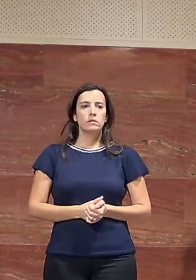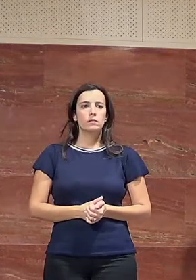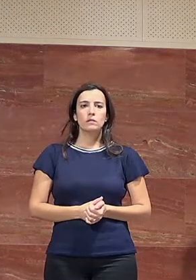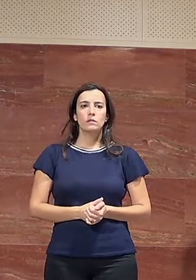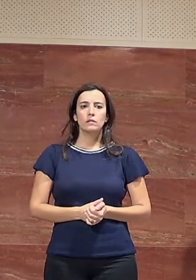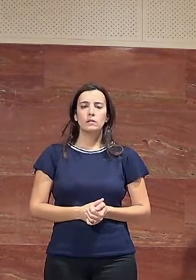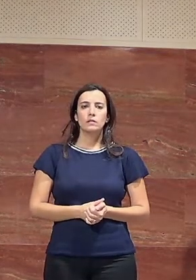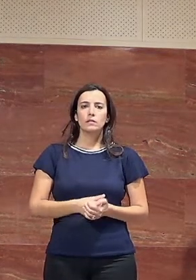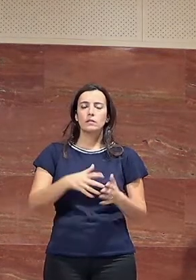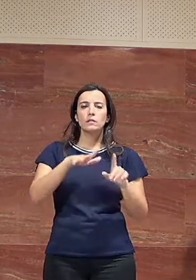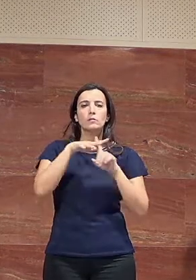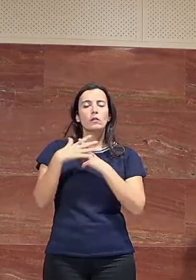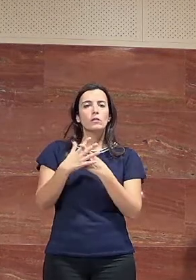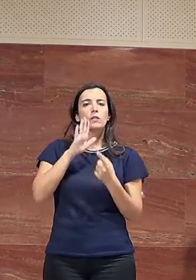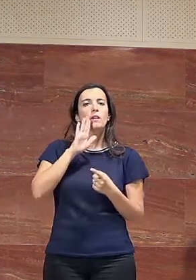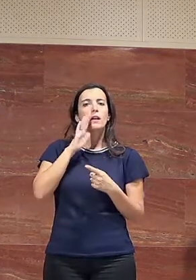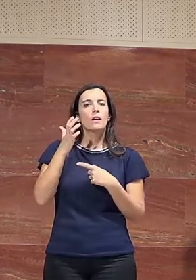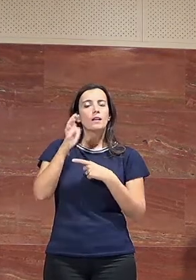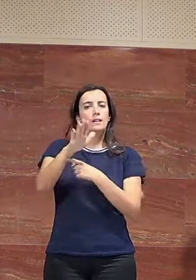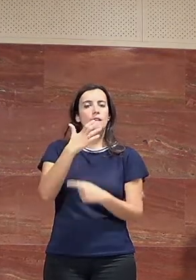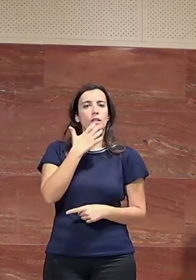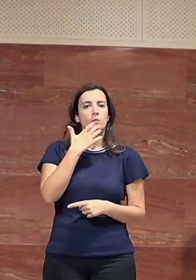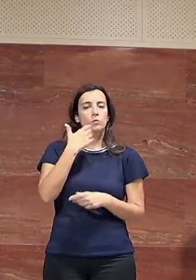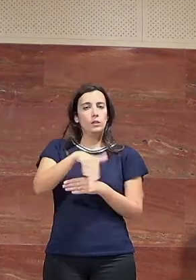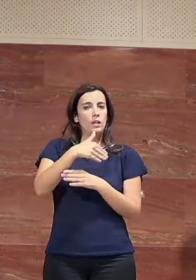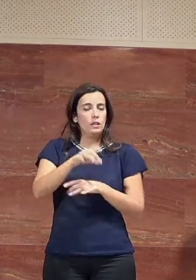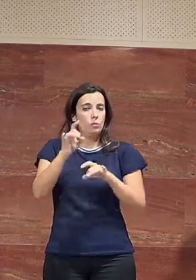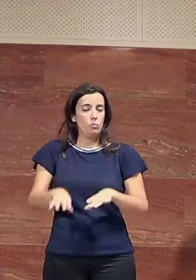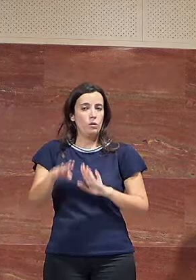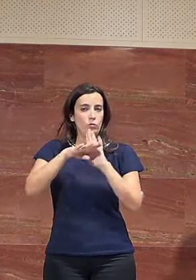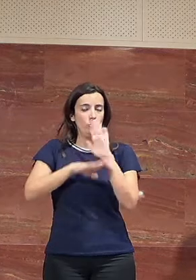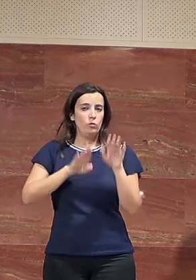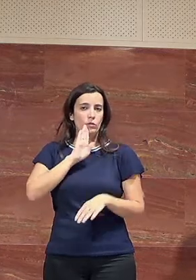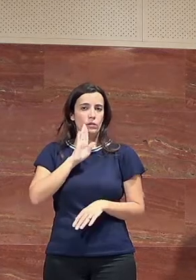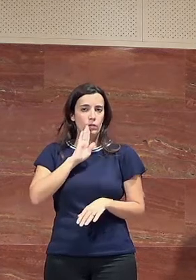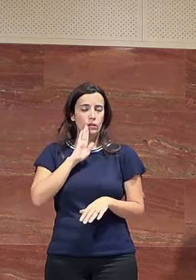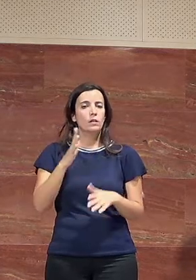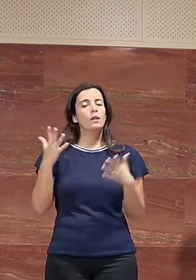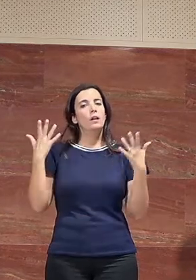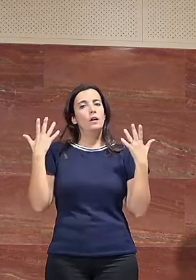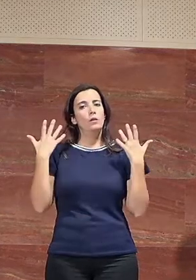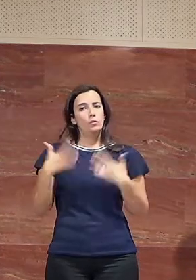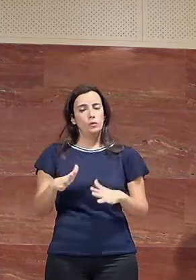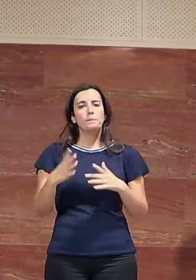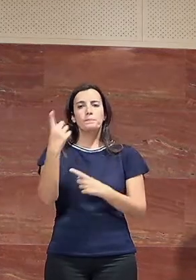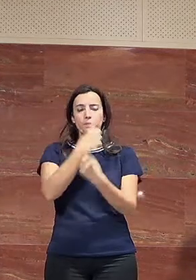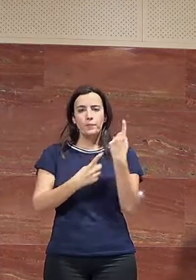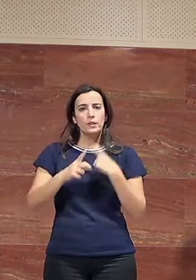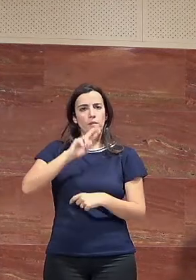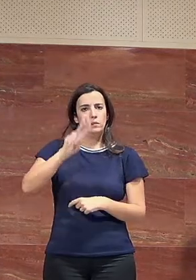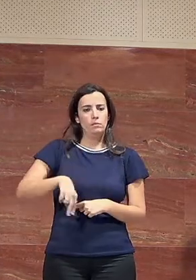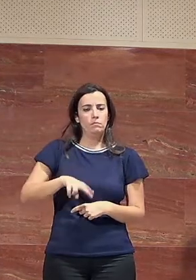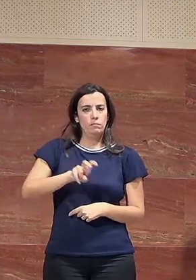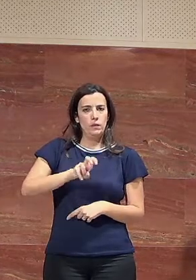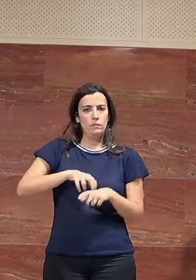la calle Palma, por ejemplo, que os he enseñado antes, es una calle con esas condiciones, pues aún así, a veces también sirve para que